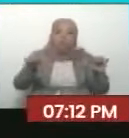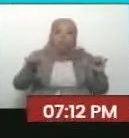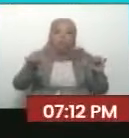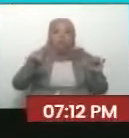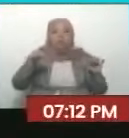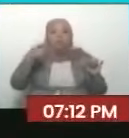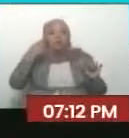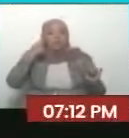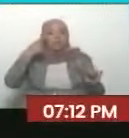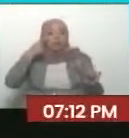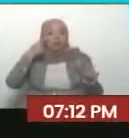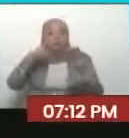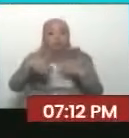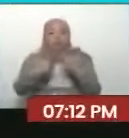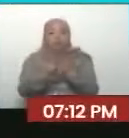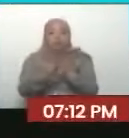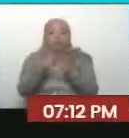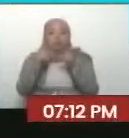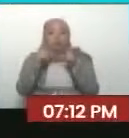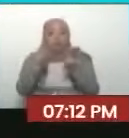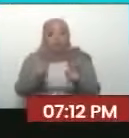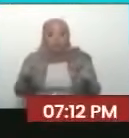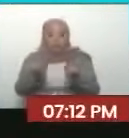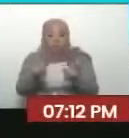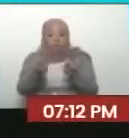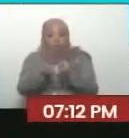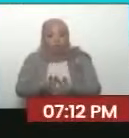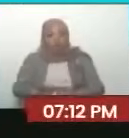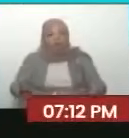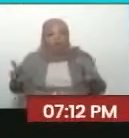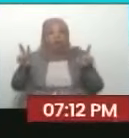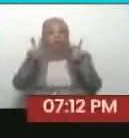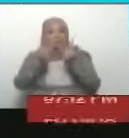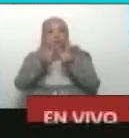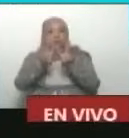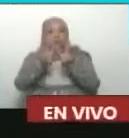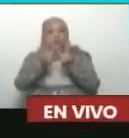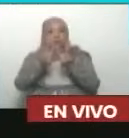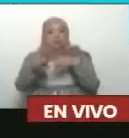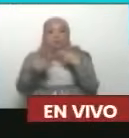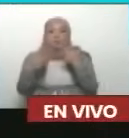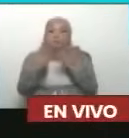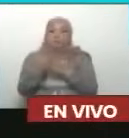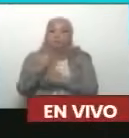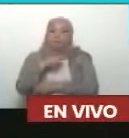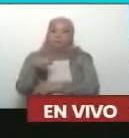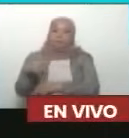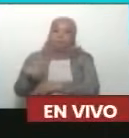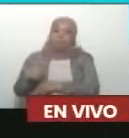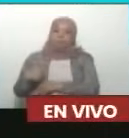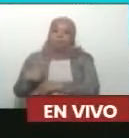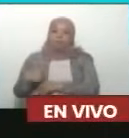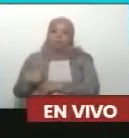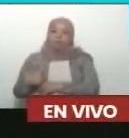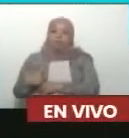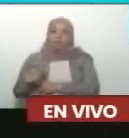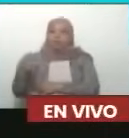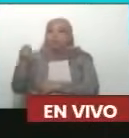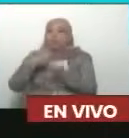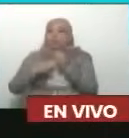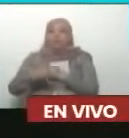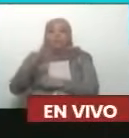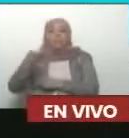estar pendientes de ir forjando, formando valores en cada cosa que hacemos nosotros. Nosotros cumplimos un papel